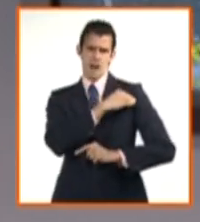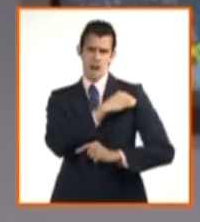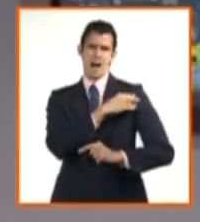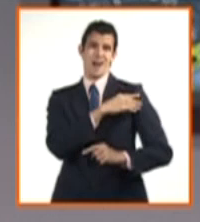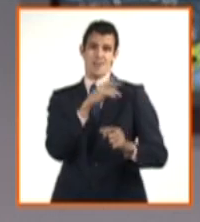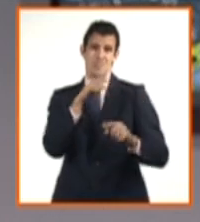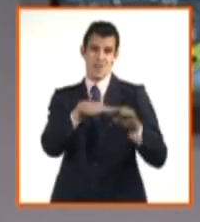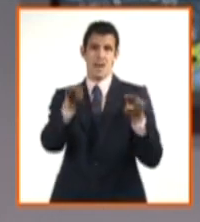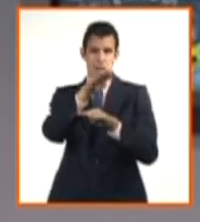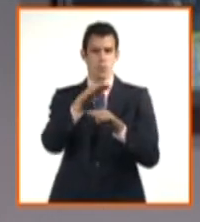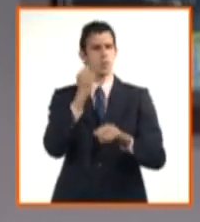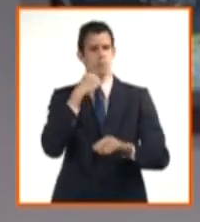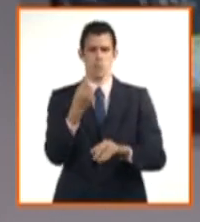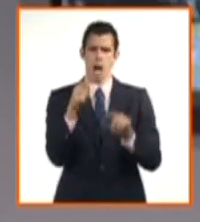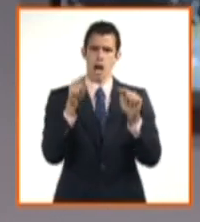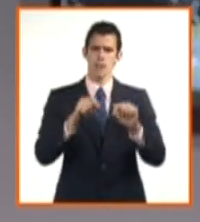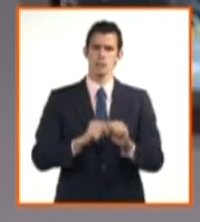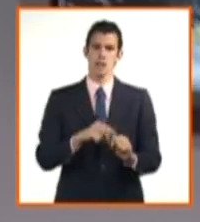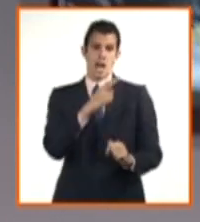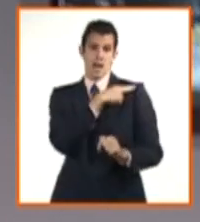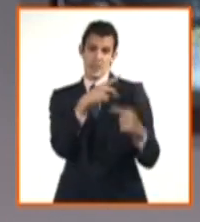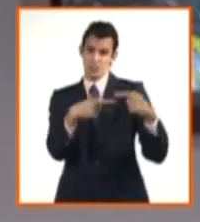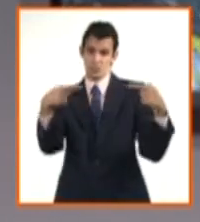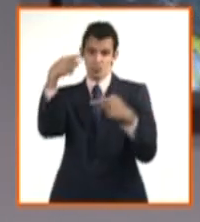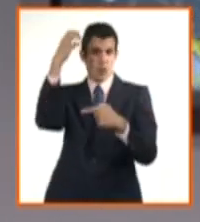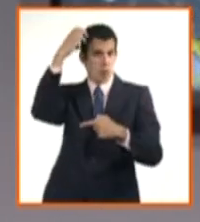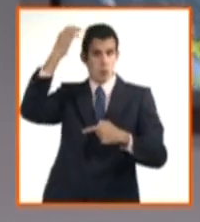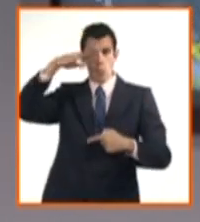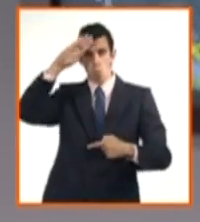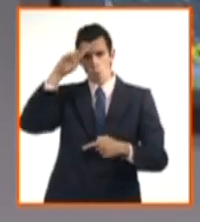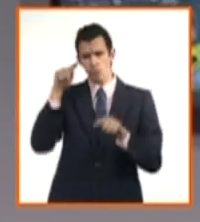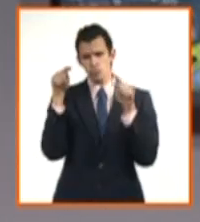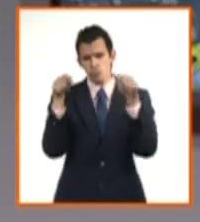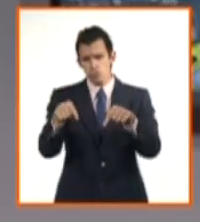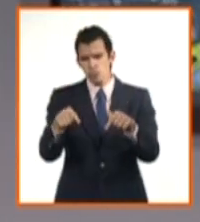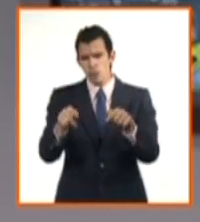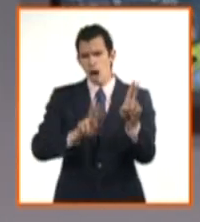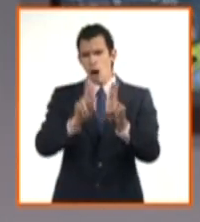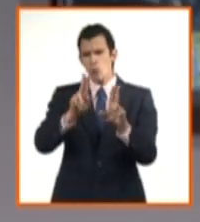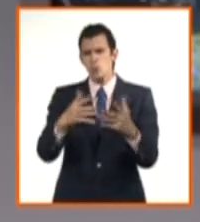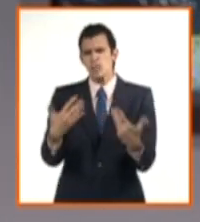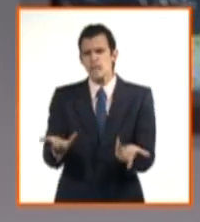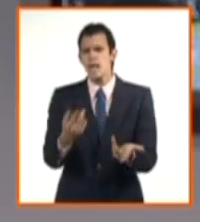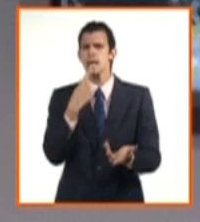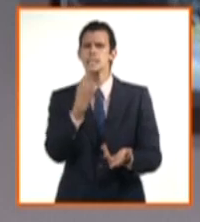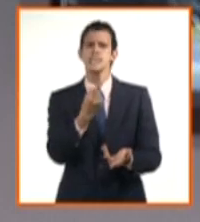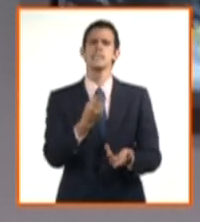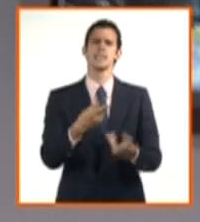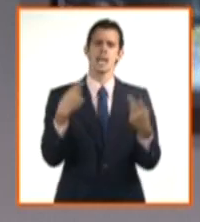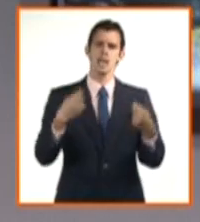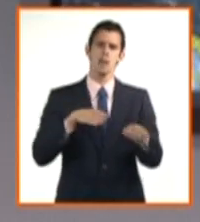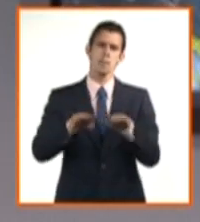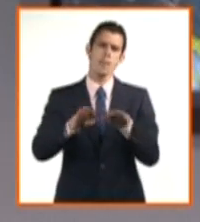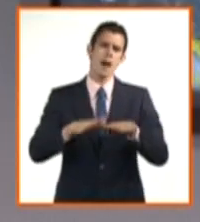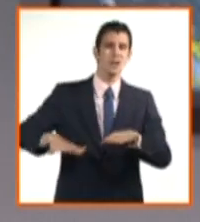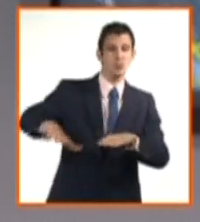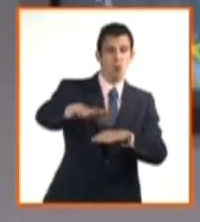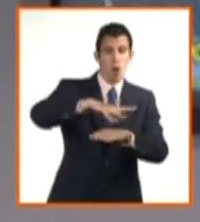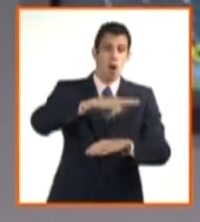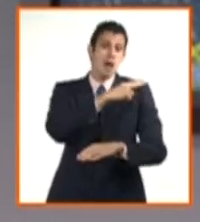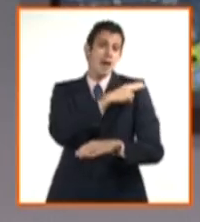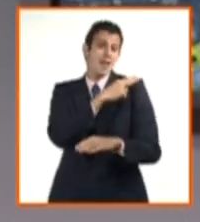era que había que preparar a los órganos dirección en el tiempo en el poco tiempo que teníamos prácticamente para la respuesta de eventos